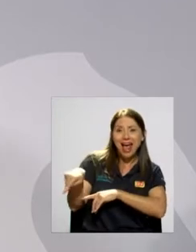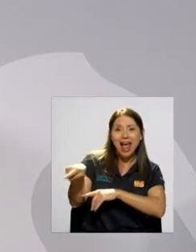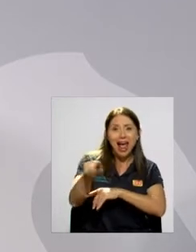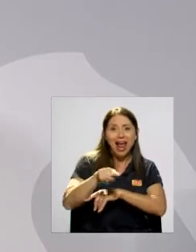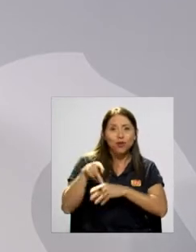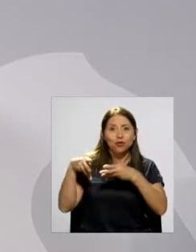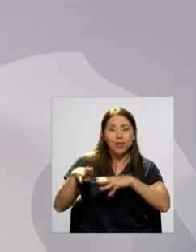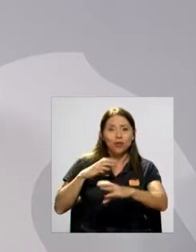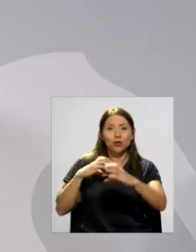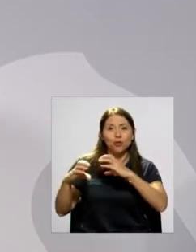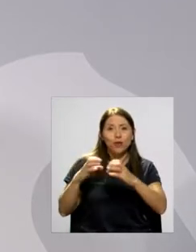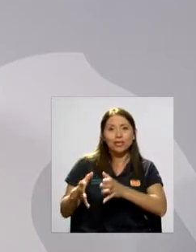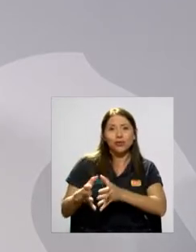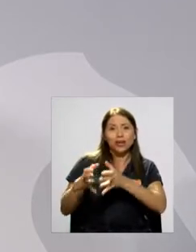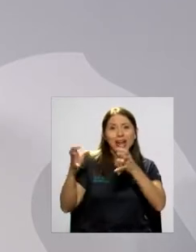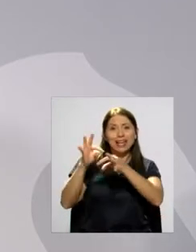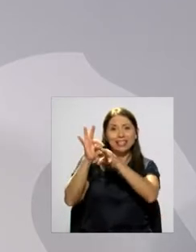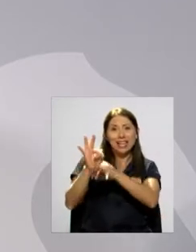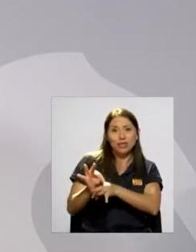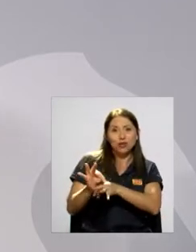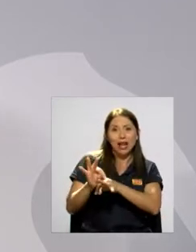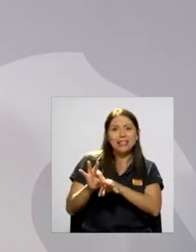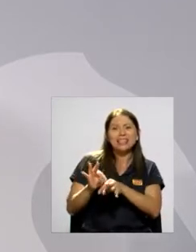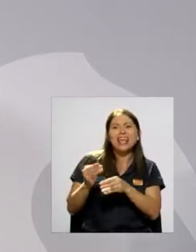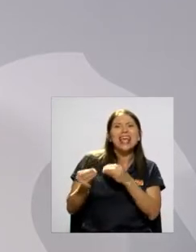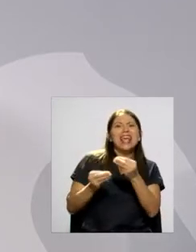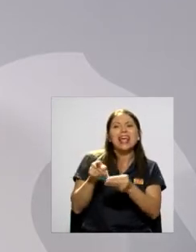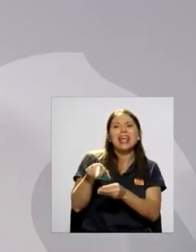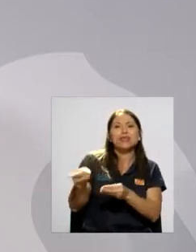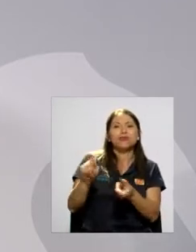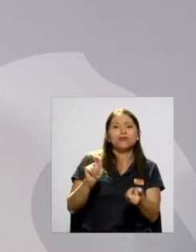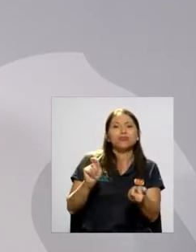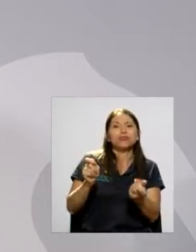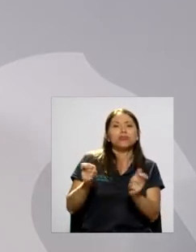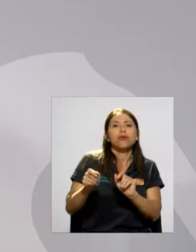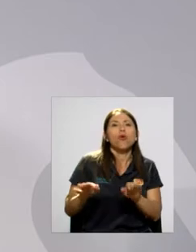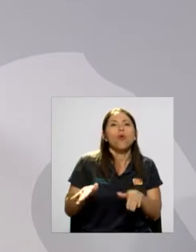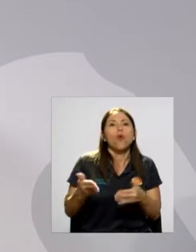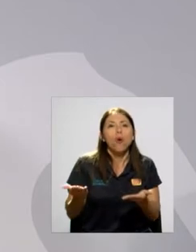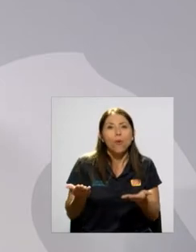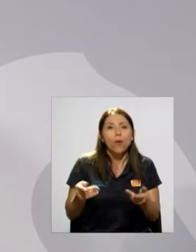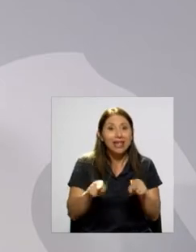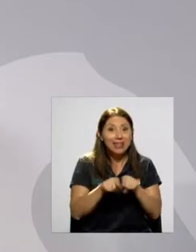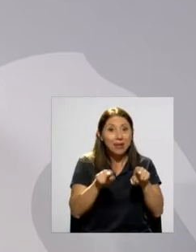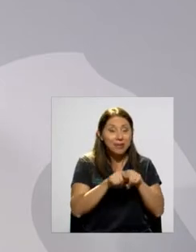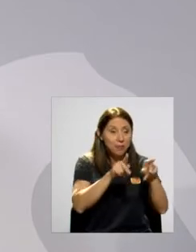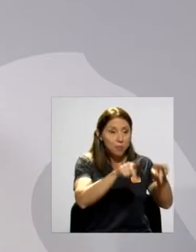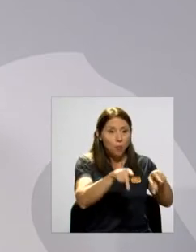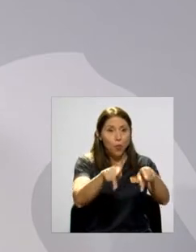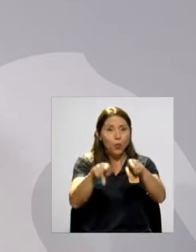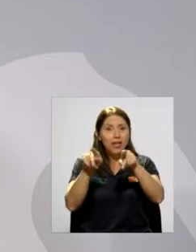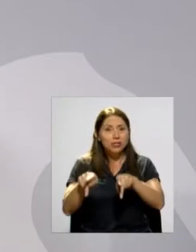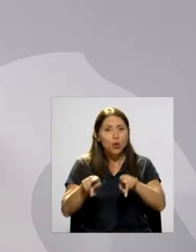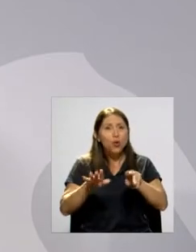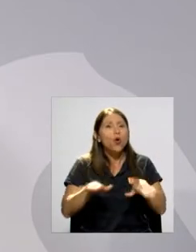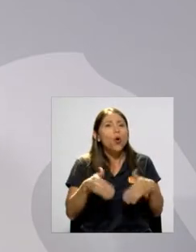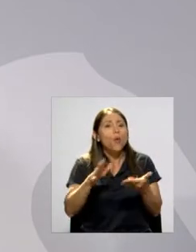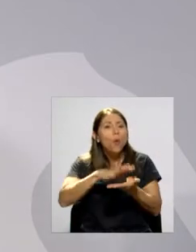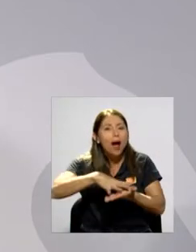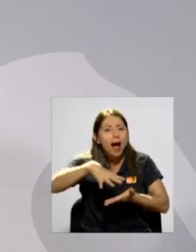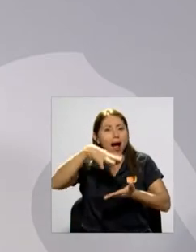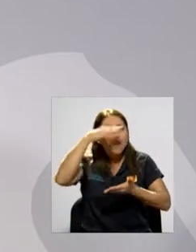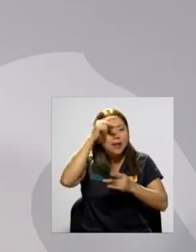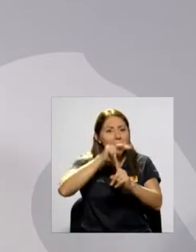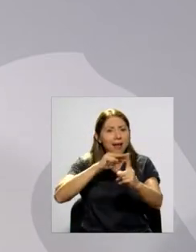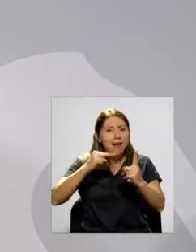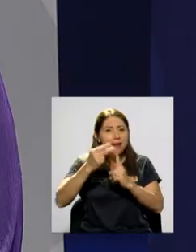su trabajo, pero también de cómo la población va aprendiendo a leer las noticias y cómo se producen de